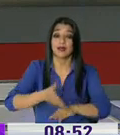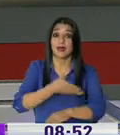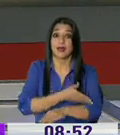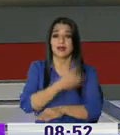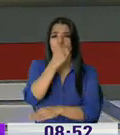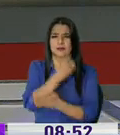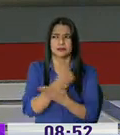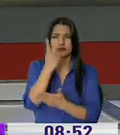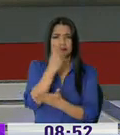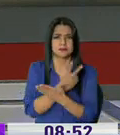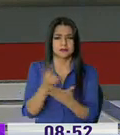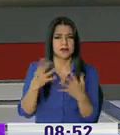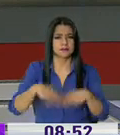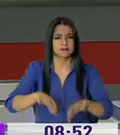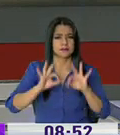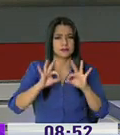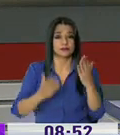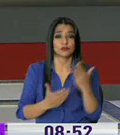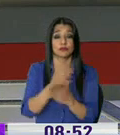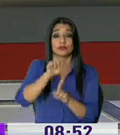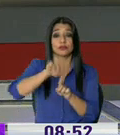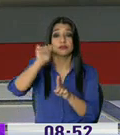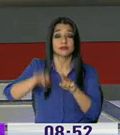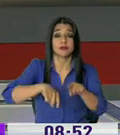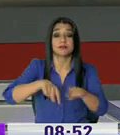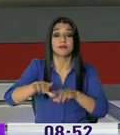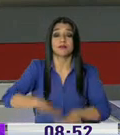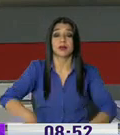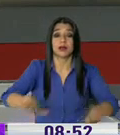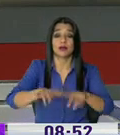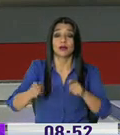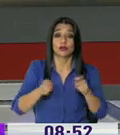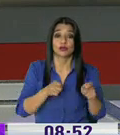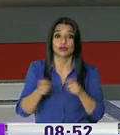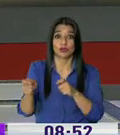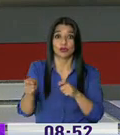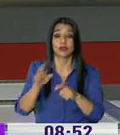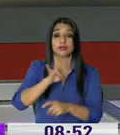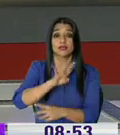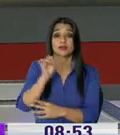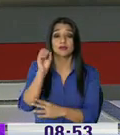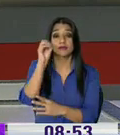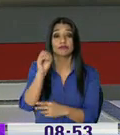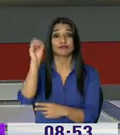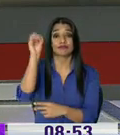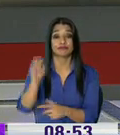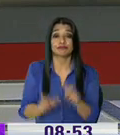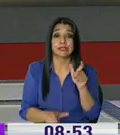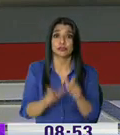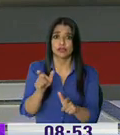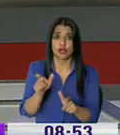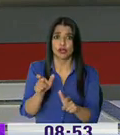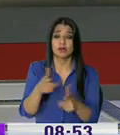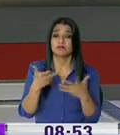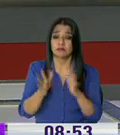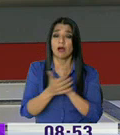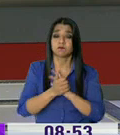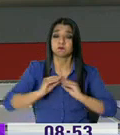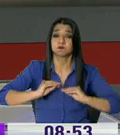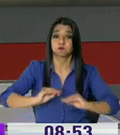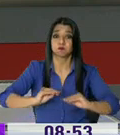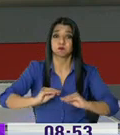de implementado este sistema de transporte en la institución de control. Más de 70% de la población ha recibido